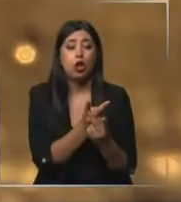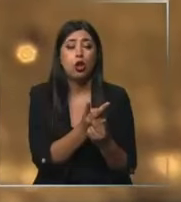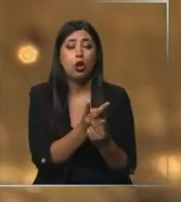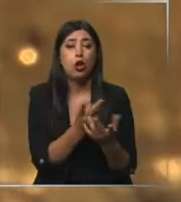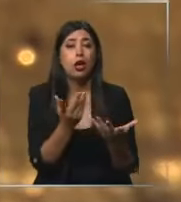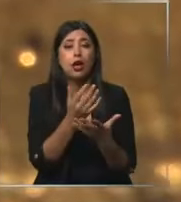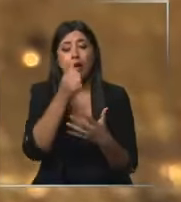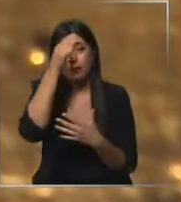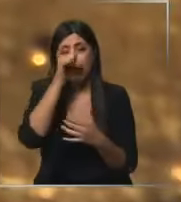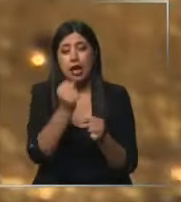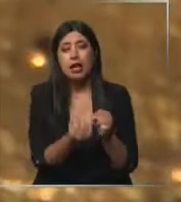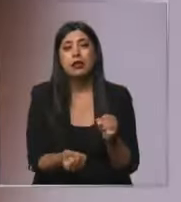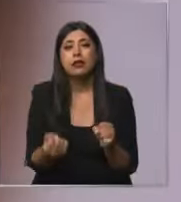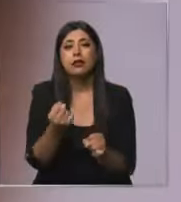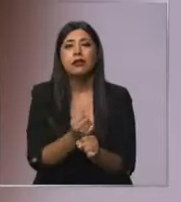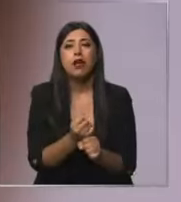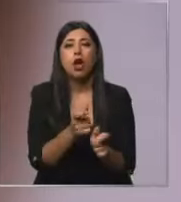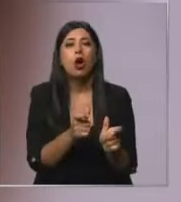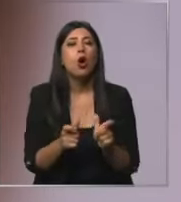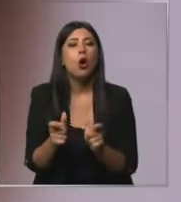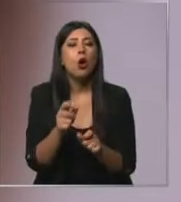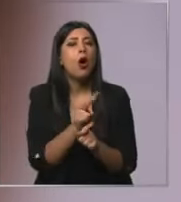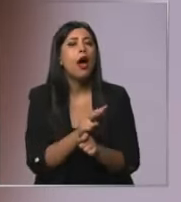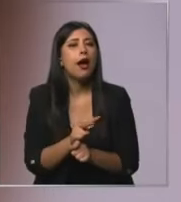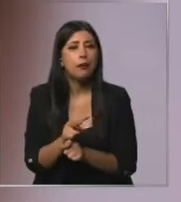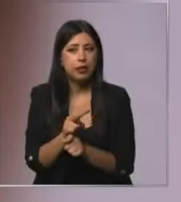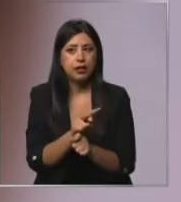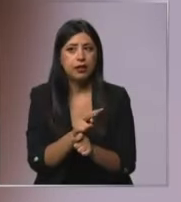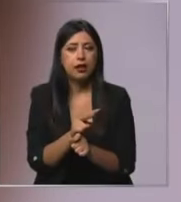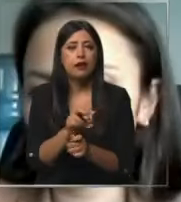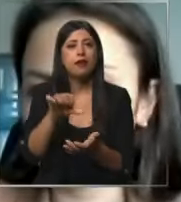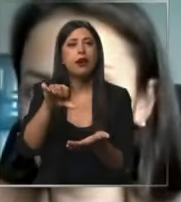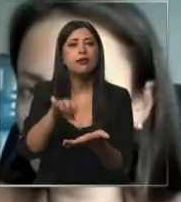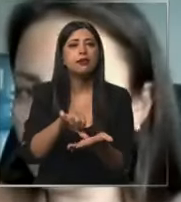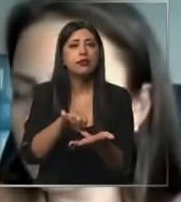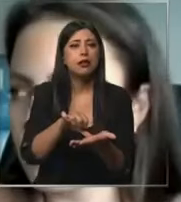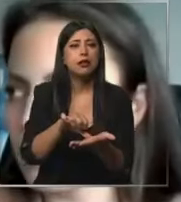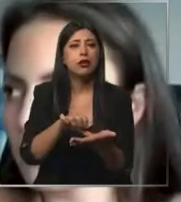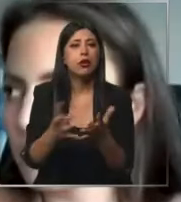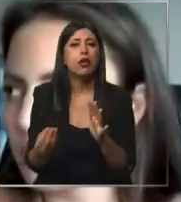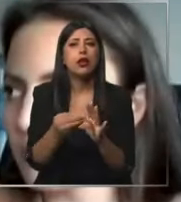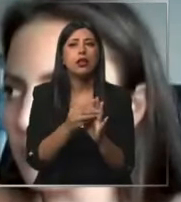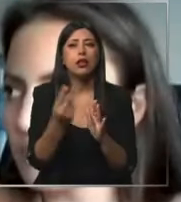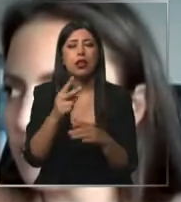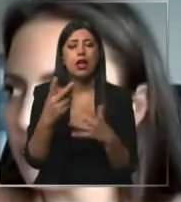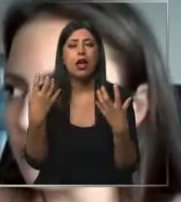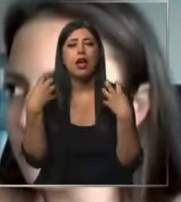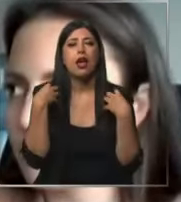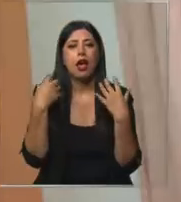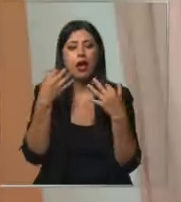a una pena sustitutiva de control administrativo en un centro de reinserción de gendarmería.